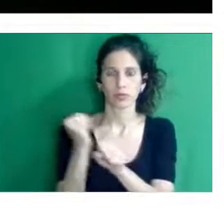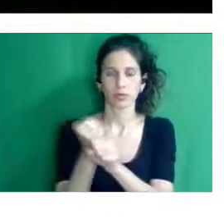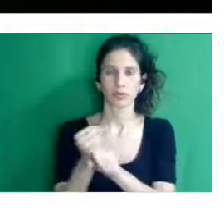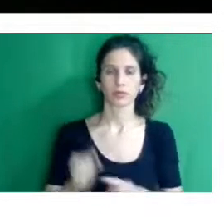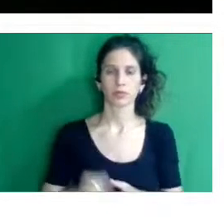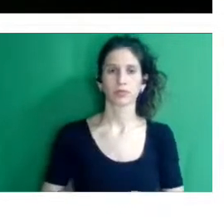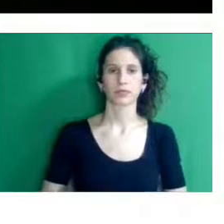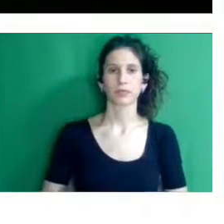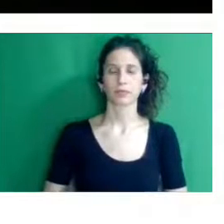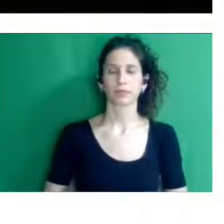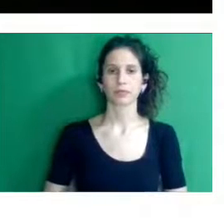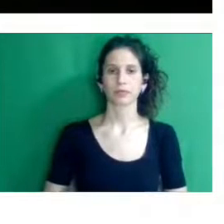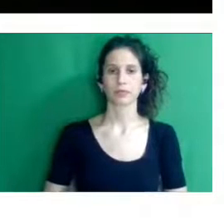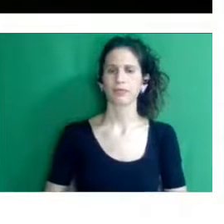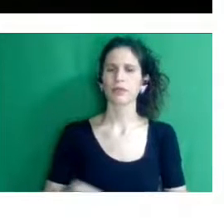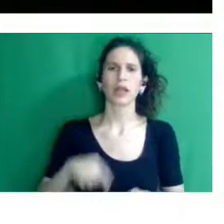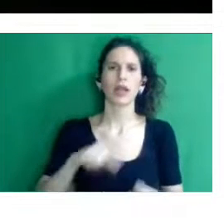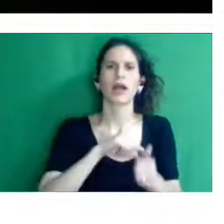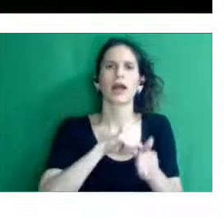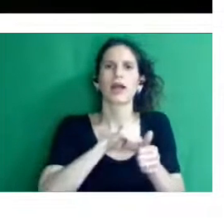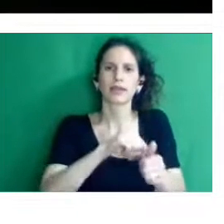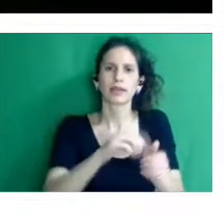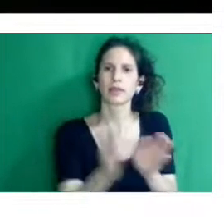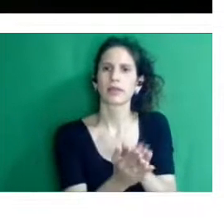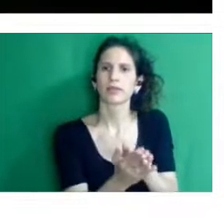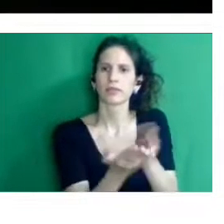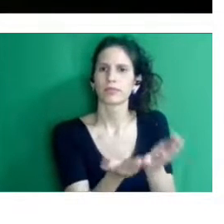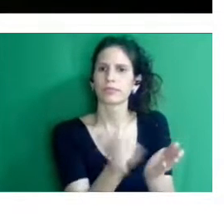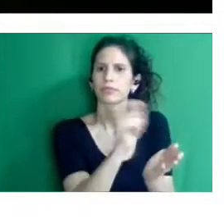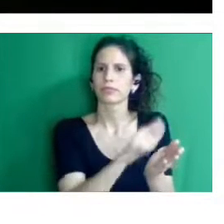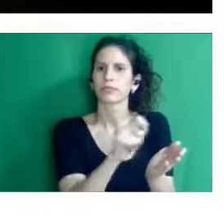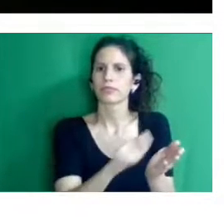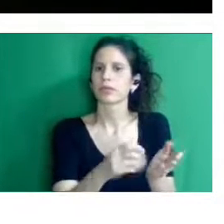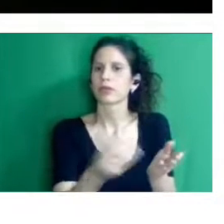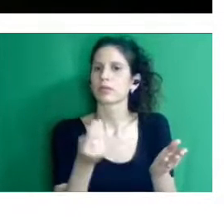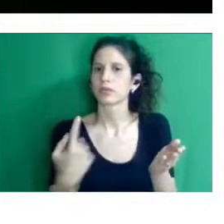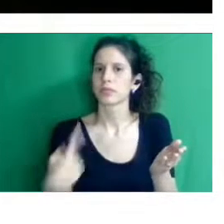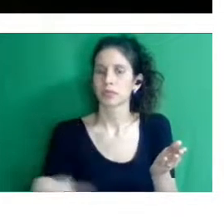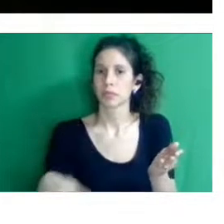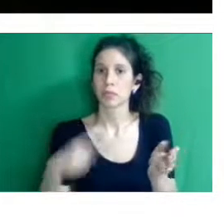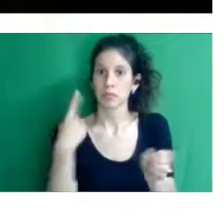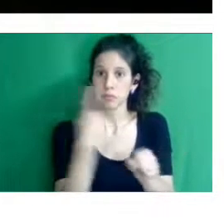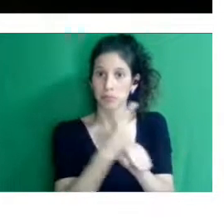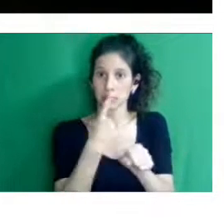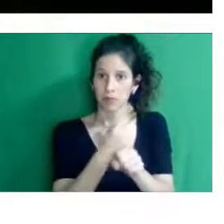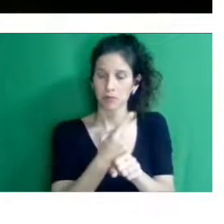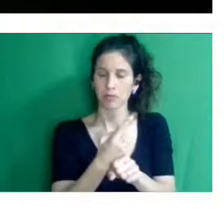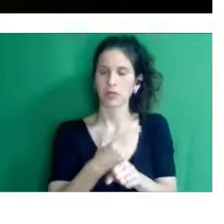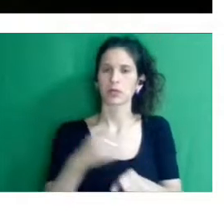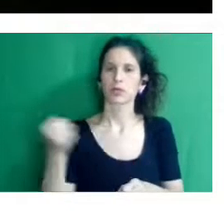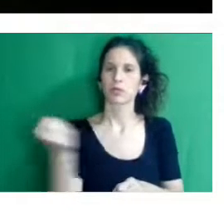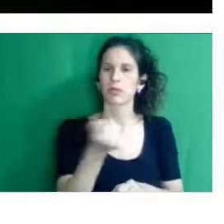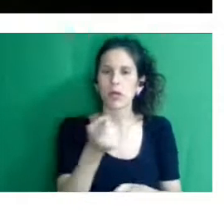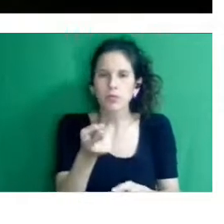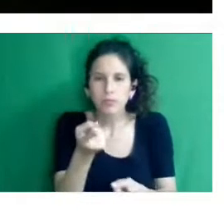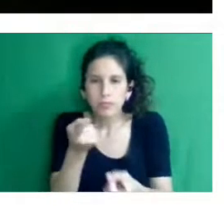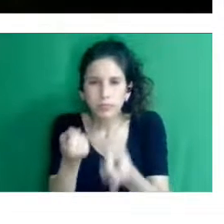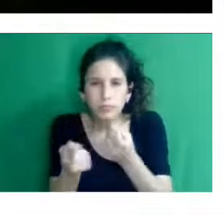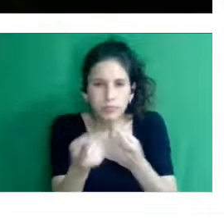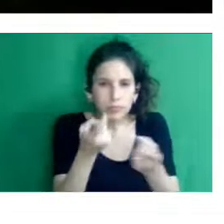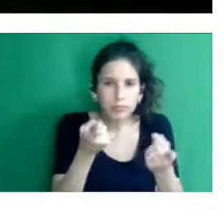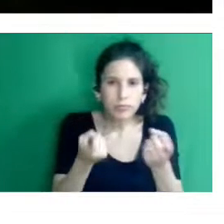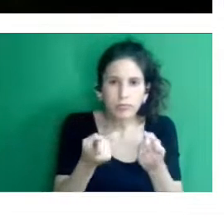construcción de esta guía fueron las siguientes. En primer lugar, se realizó un censo, diagnóstico y evaluación de accesibilidad en